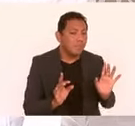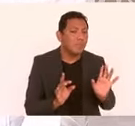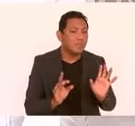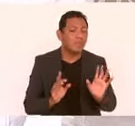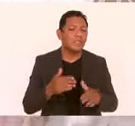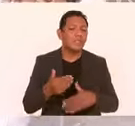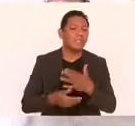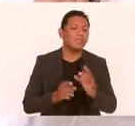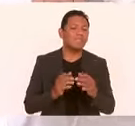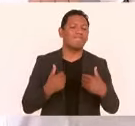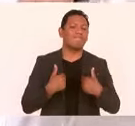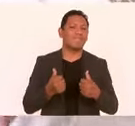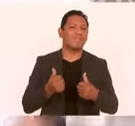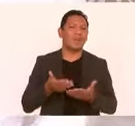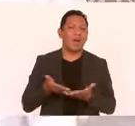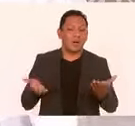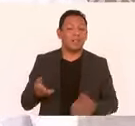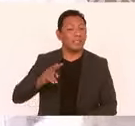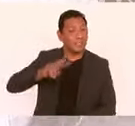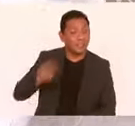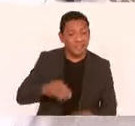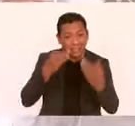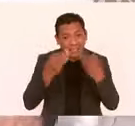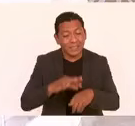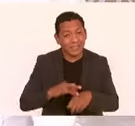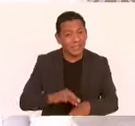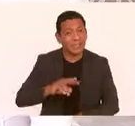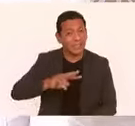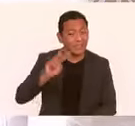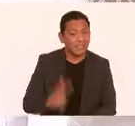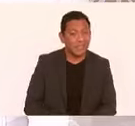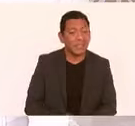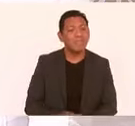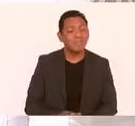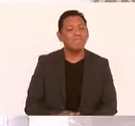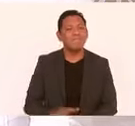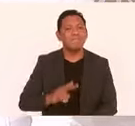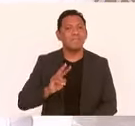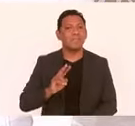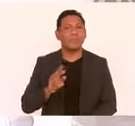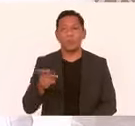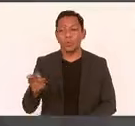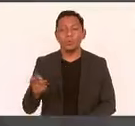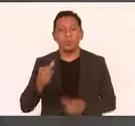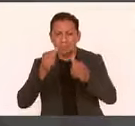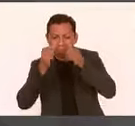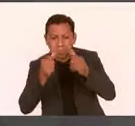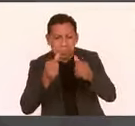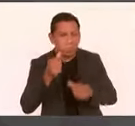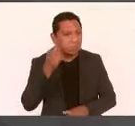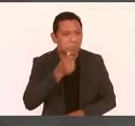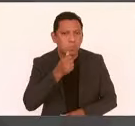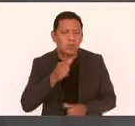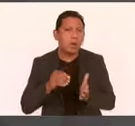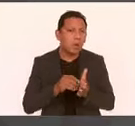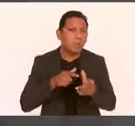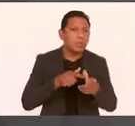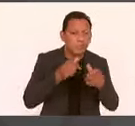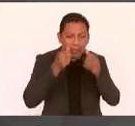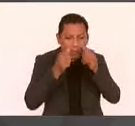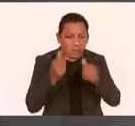acostumbra a la verdad. Pero en esta hora de la verdad, ahí ha estado usted. Sigue estando el presidente